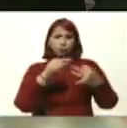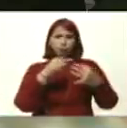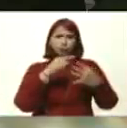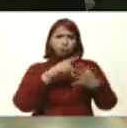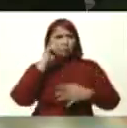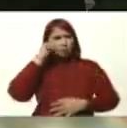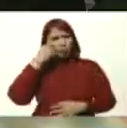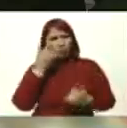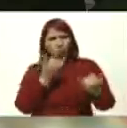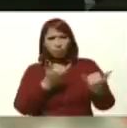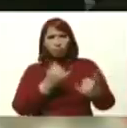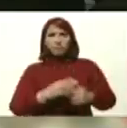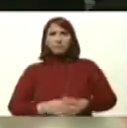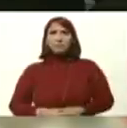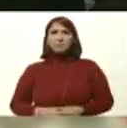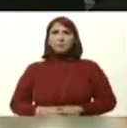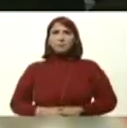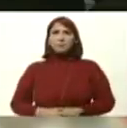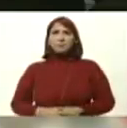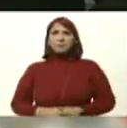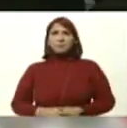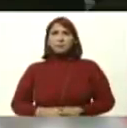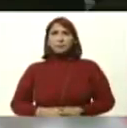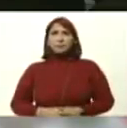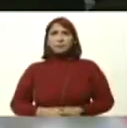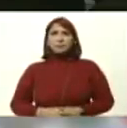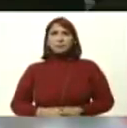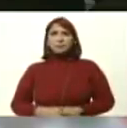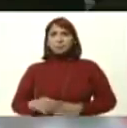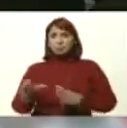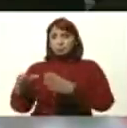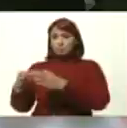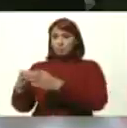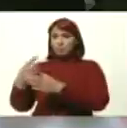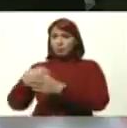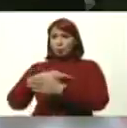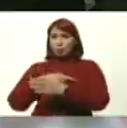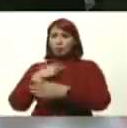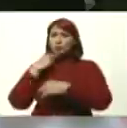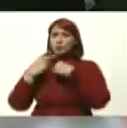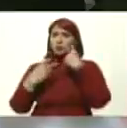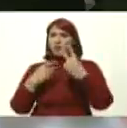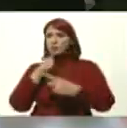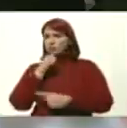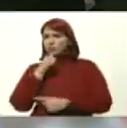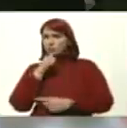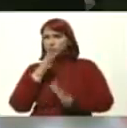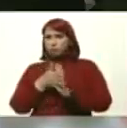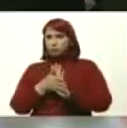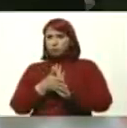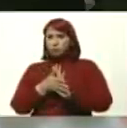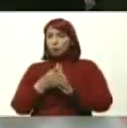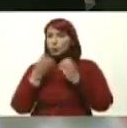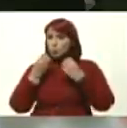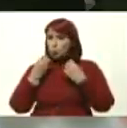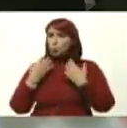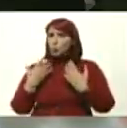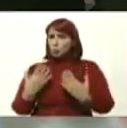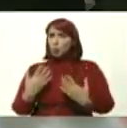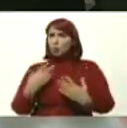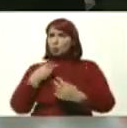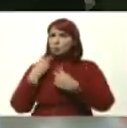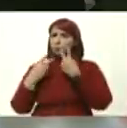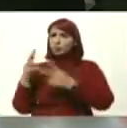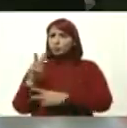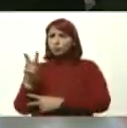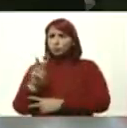ahorita. Y en nuestra delegación está una buena delegación de